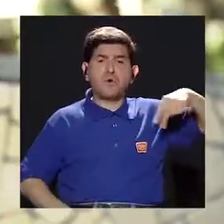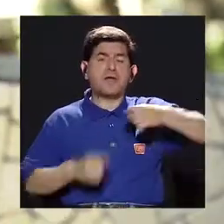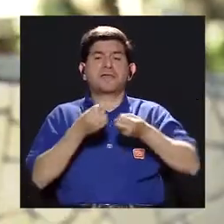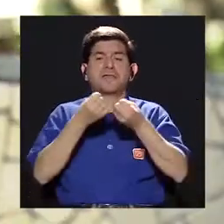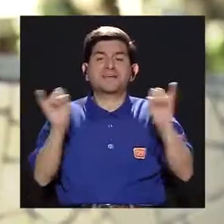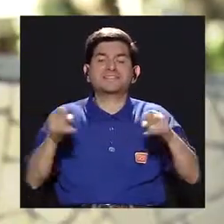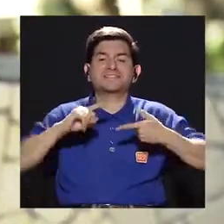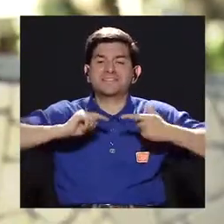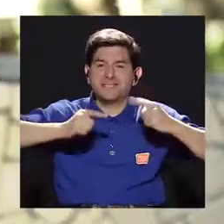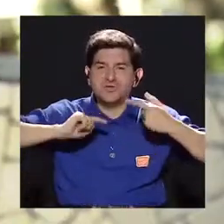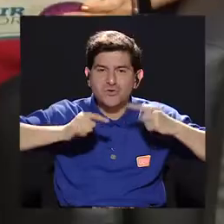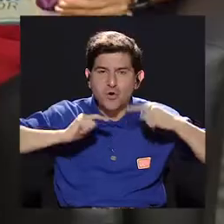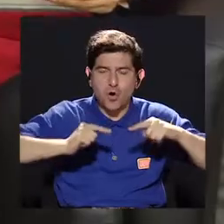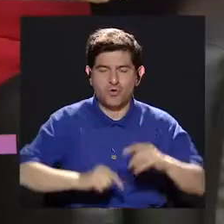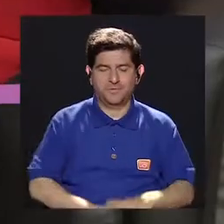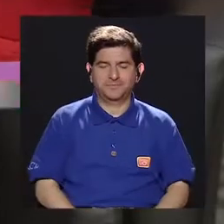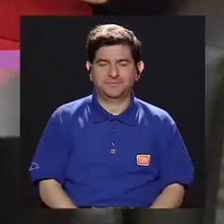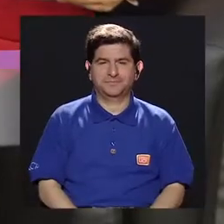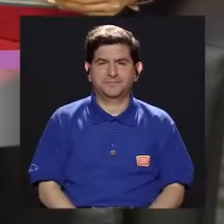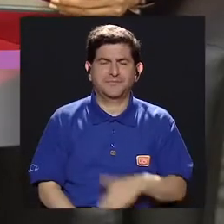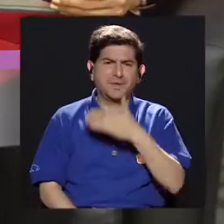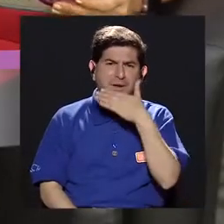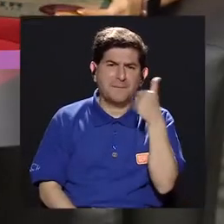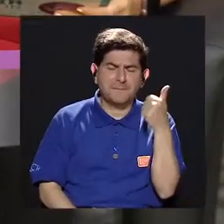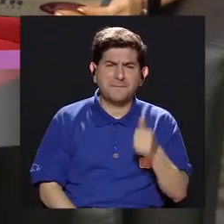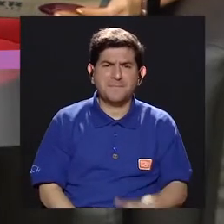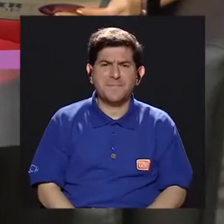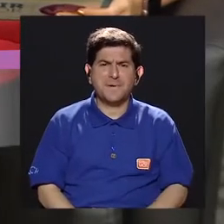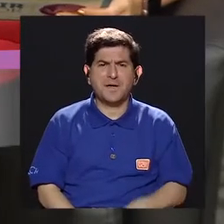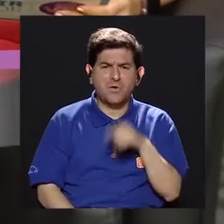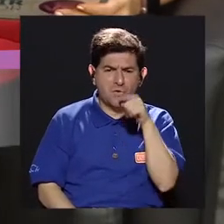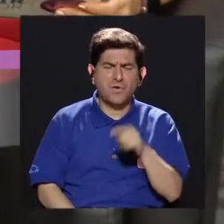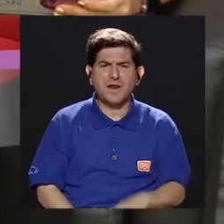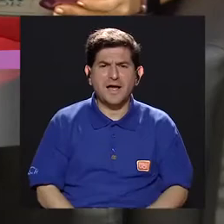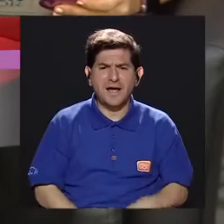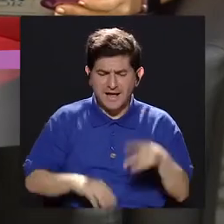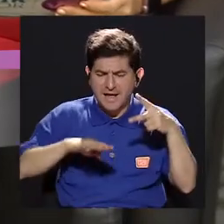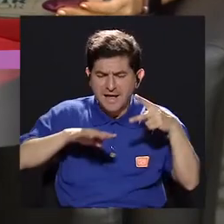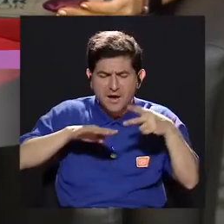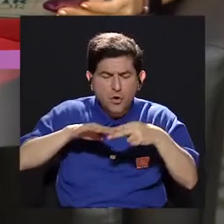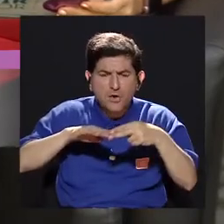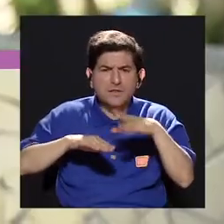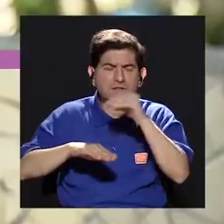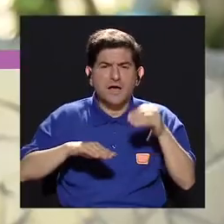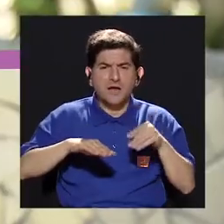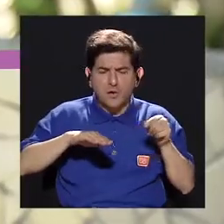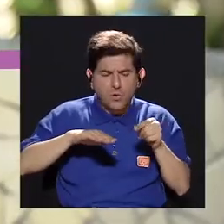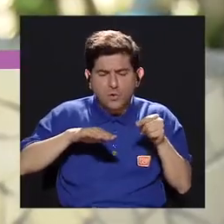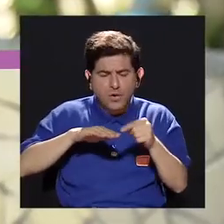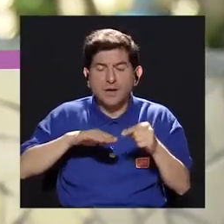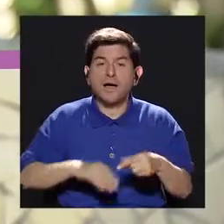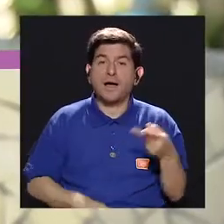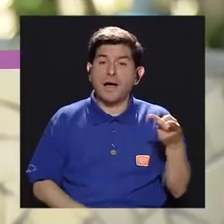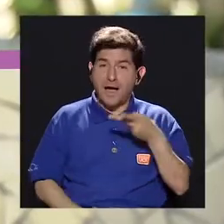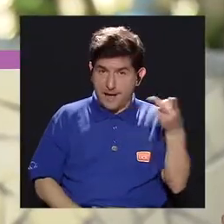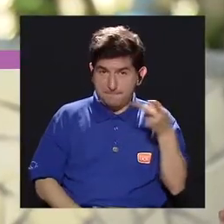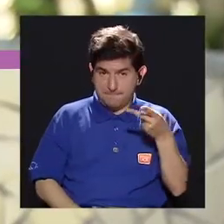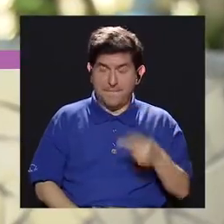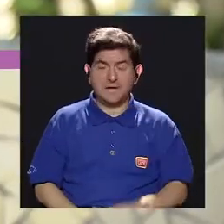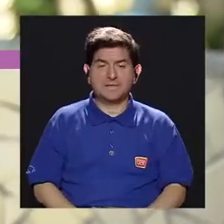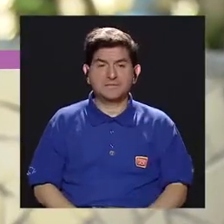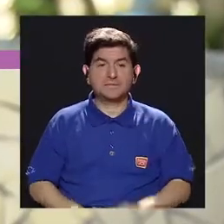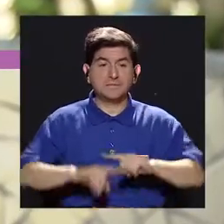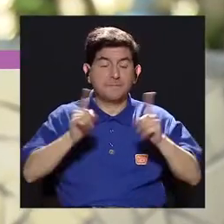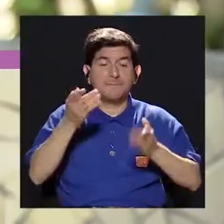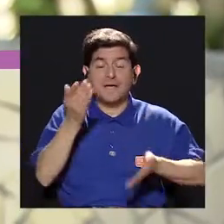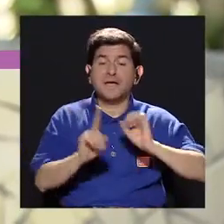deambular sin dolor en sus pies. Uh-huh. Vanessa, ¿es mejor cortar o limar las uñas? Ambas, diría, excepto